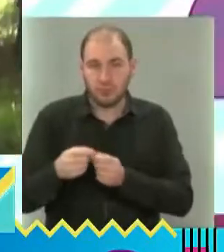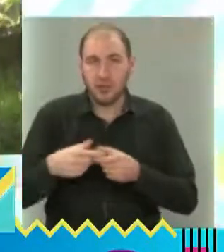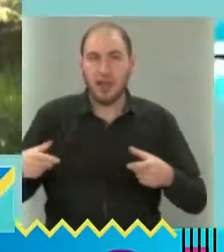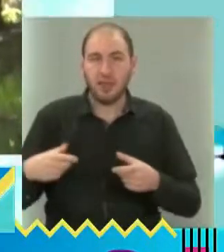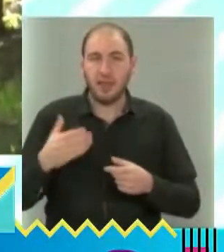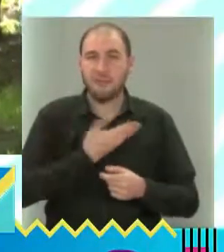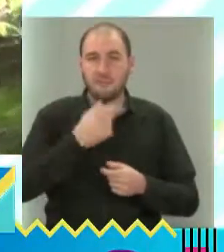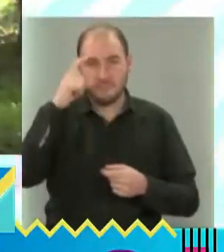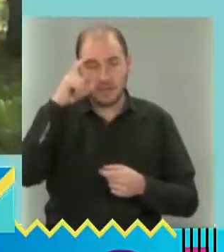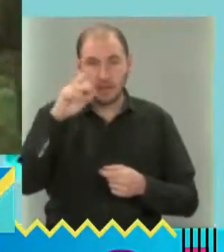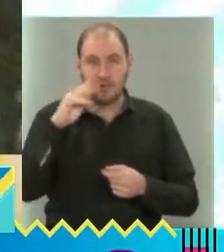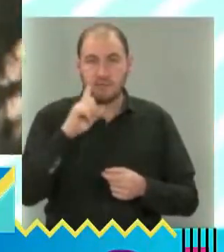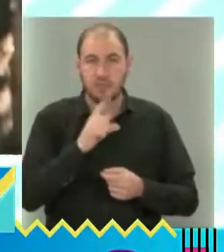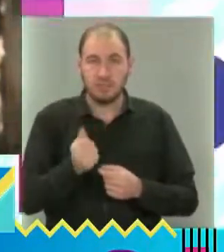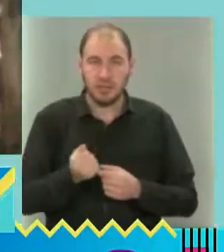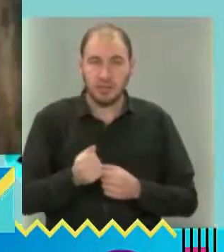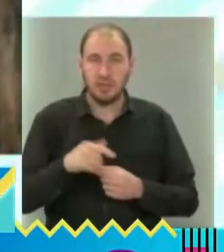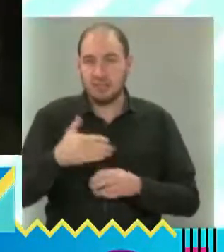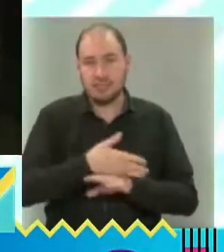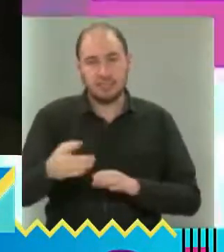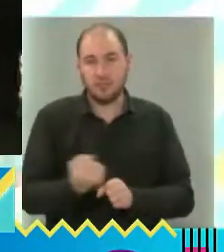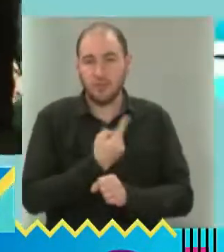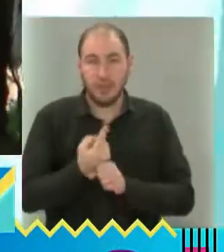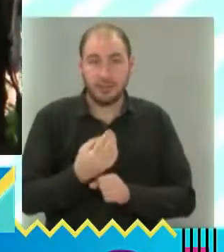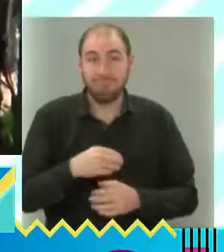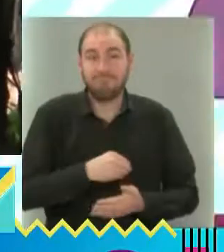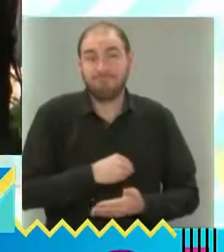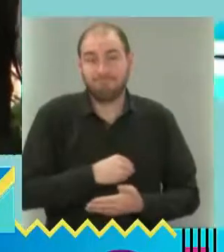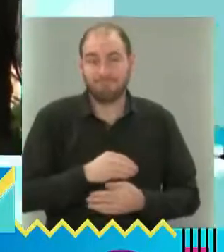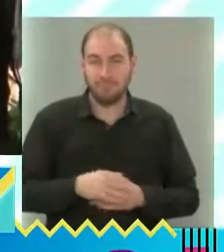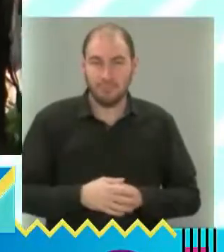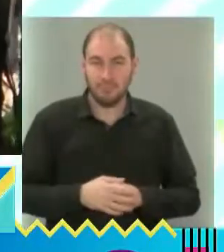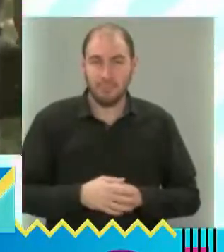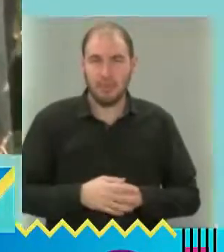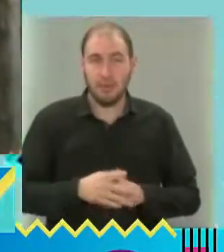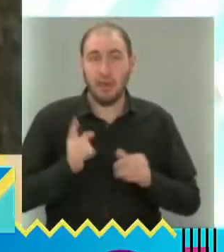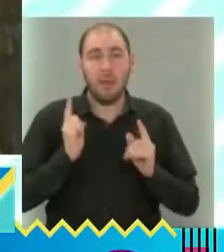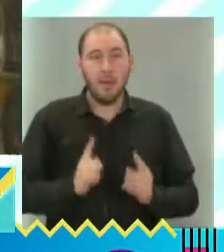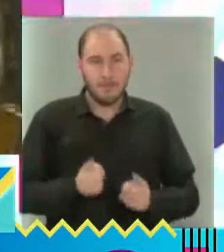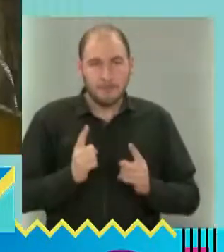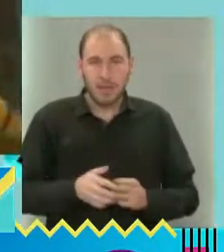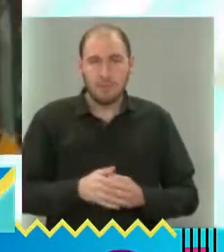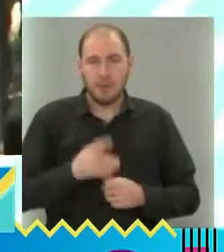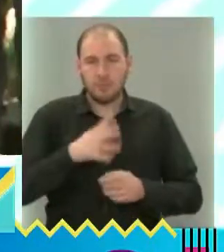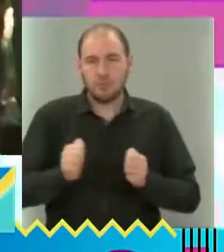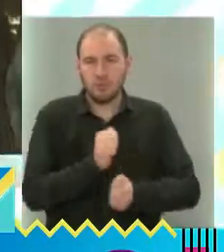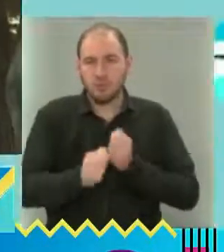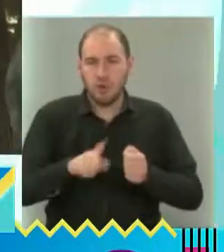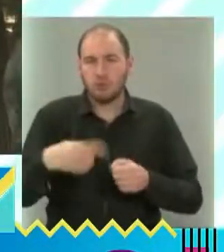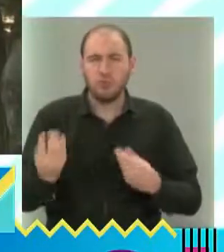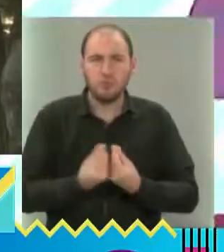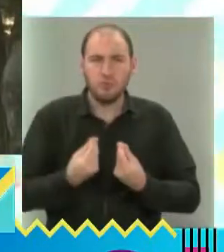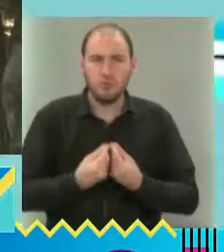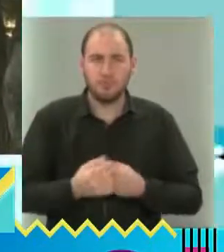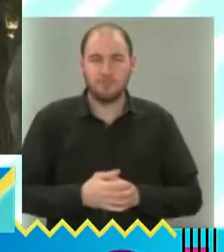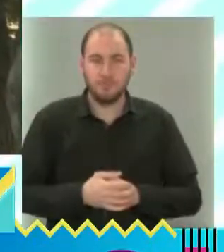cooperativas y Fecovita en su conjunto, no hubieran podido seguir. Lamentablemente, a pesar de eso, lo mismo hay un montón de otros productores, como bien decía